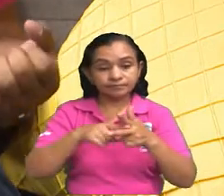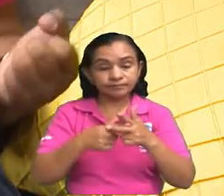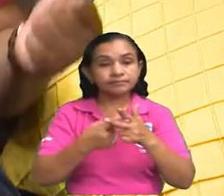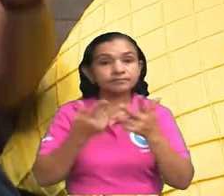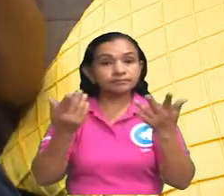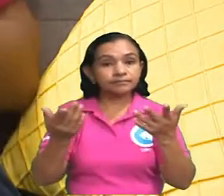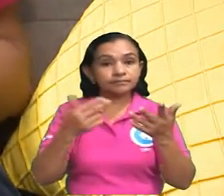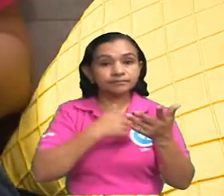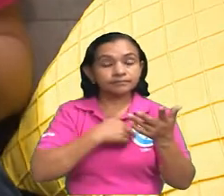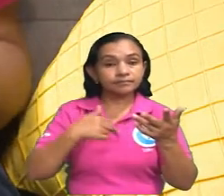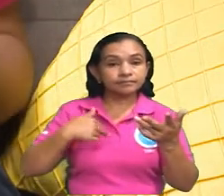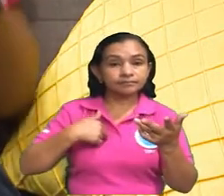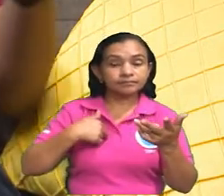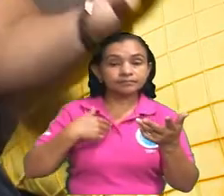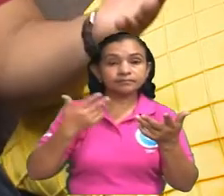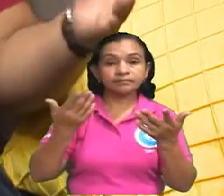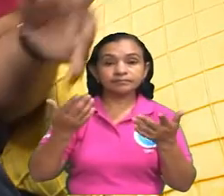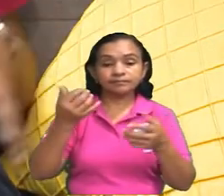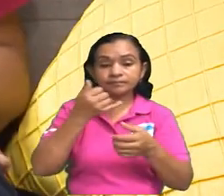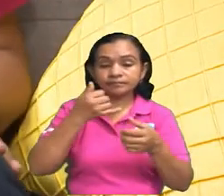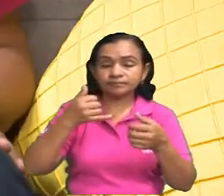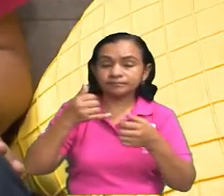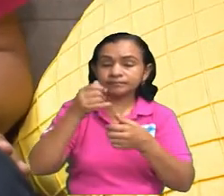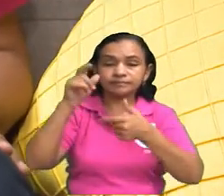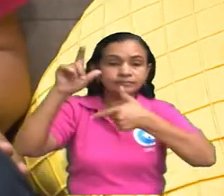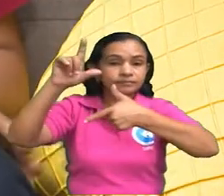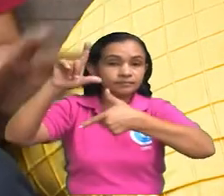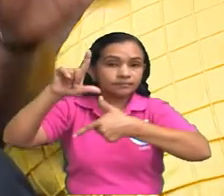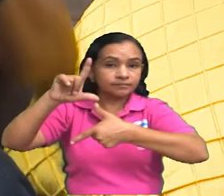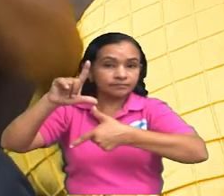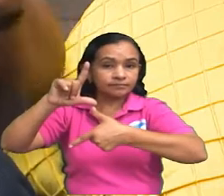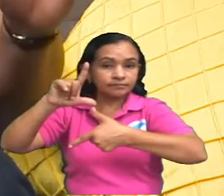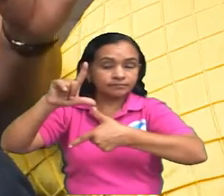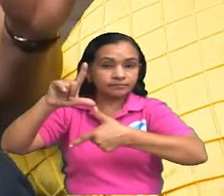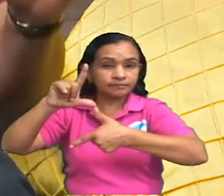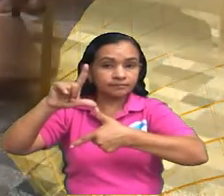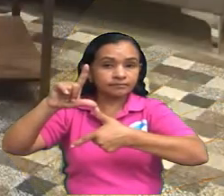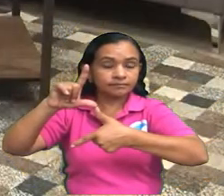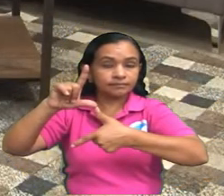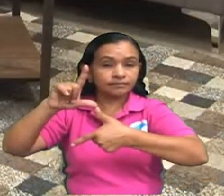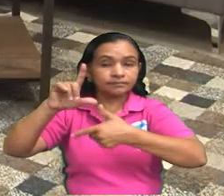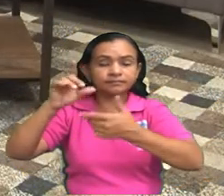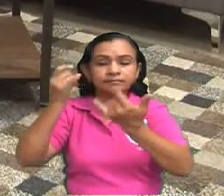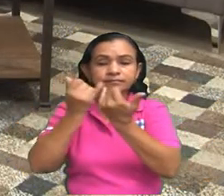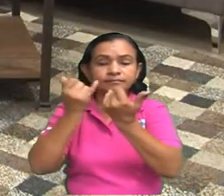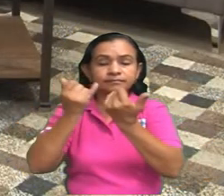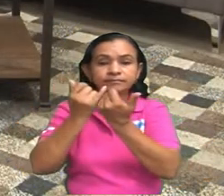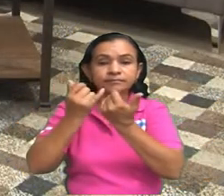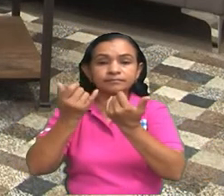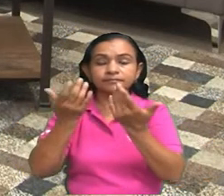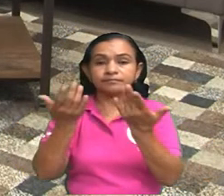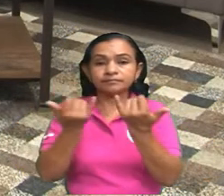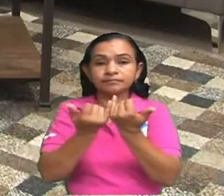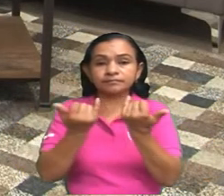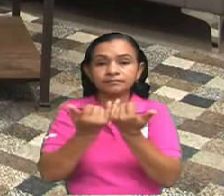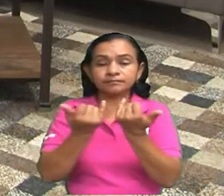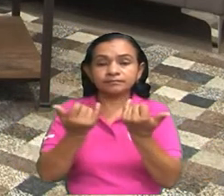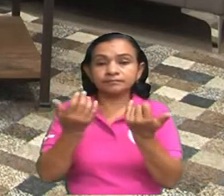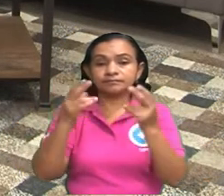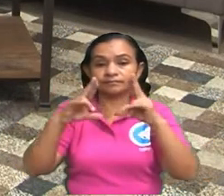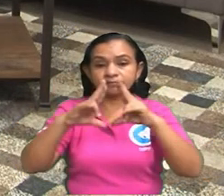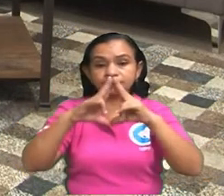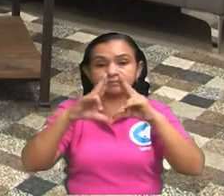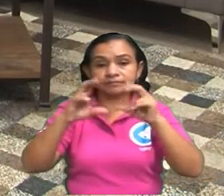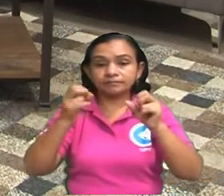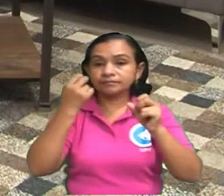lealtad, haciendo toda una isla leal a toda América Latina, es decir, inspirando como un faro, pero después la revolución nicaragüense.